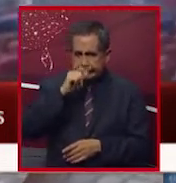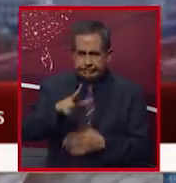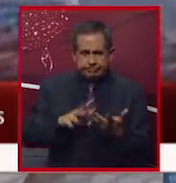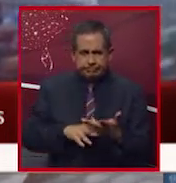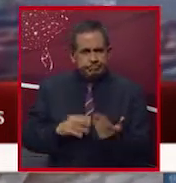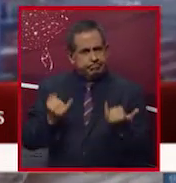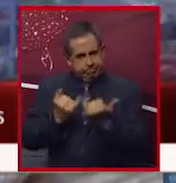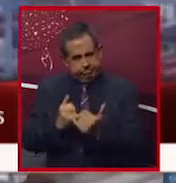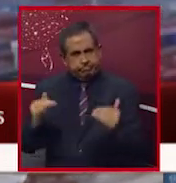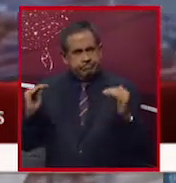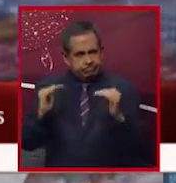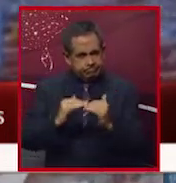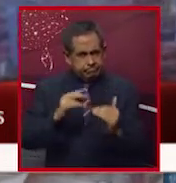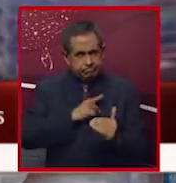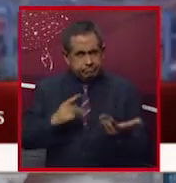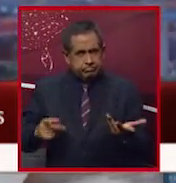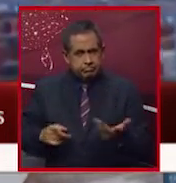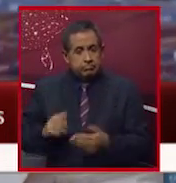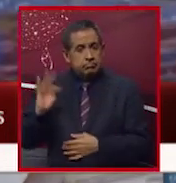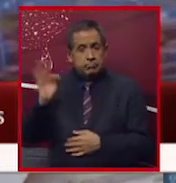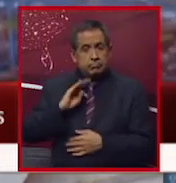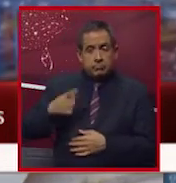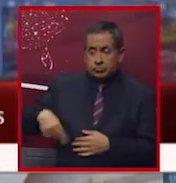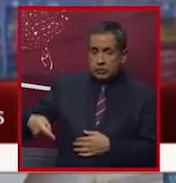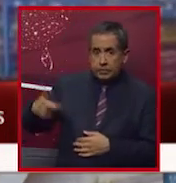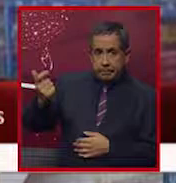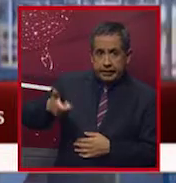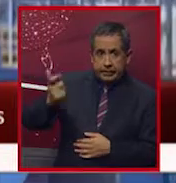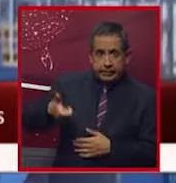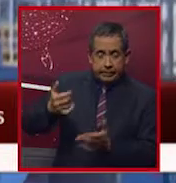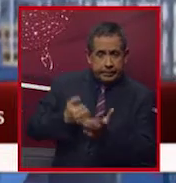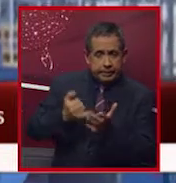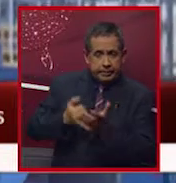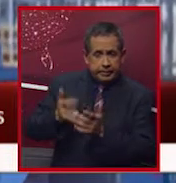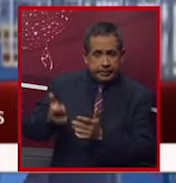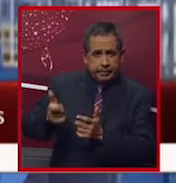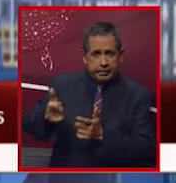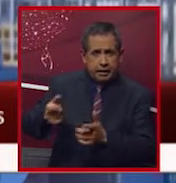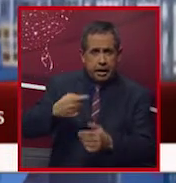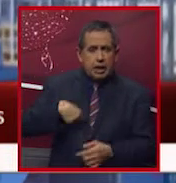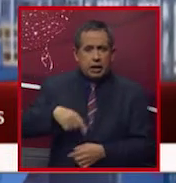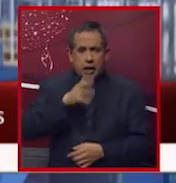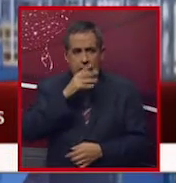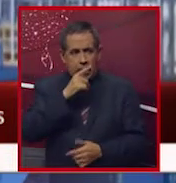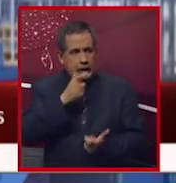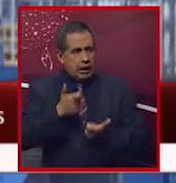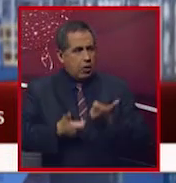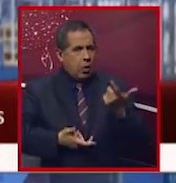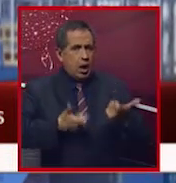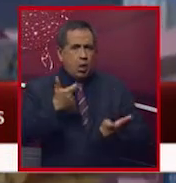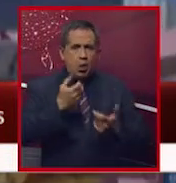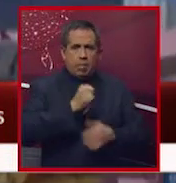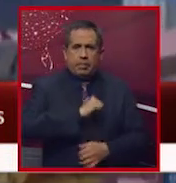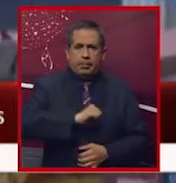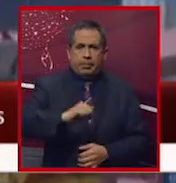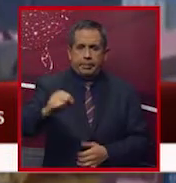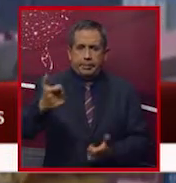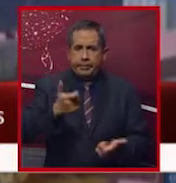extranjera directa, alza en los precios de los consumidores, que se traduce, por supuesto, en la